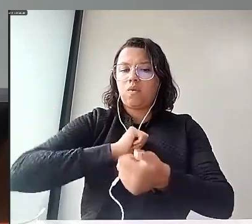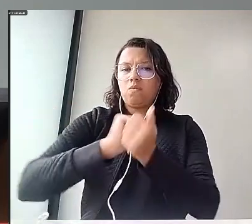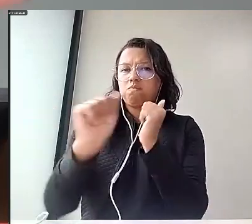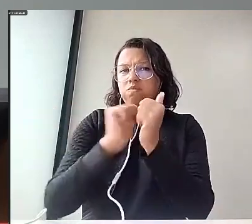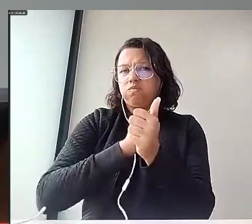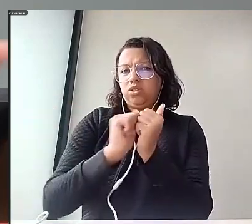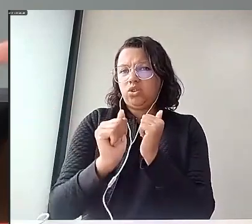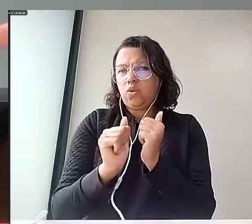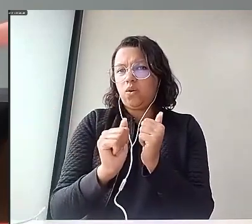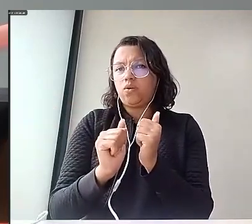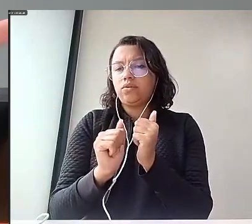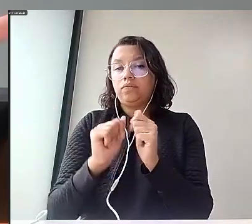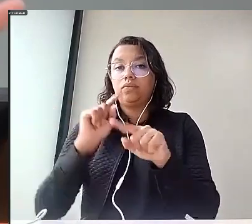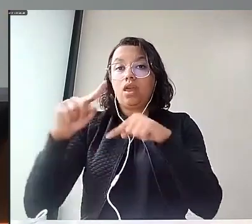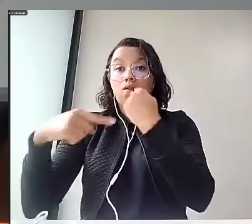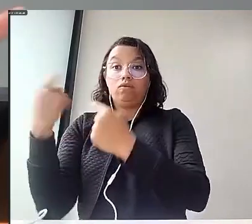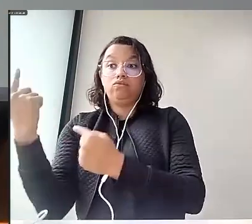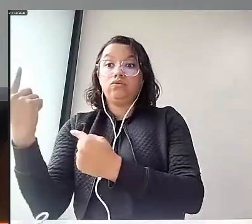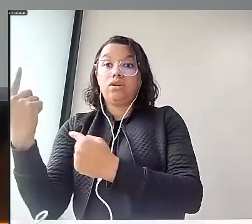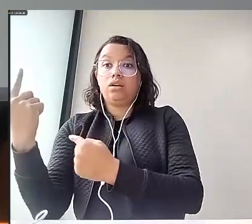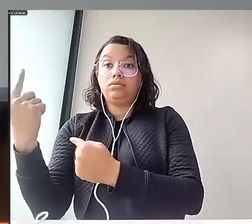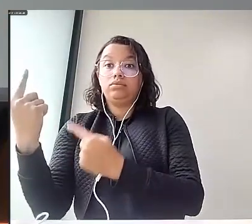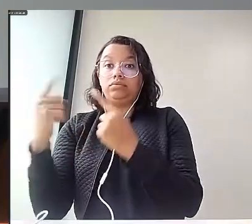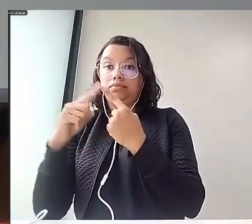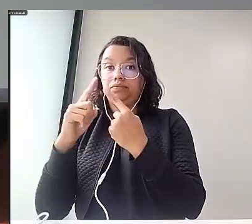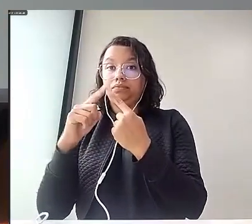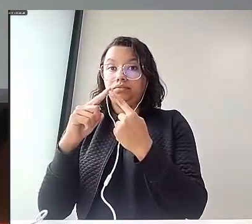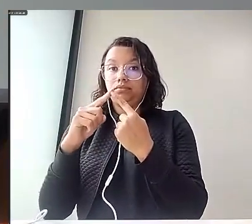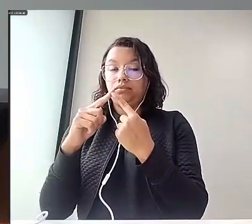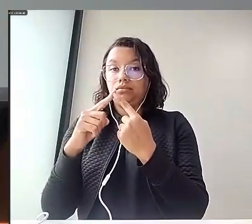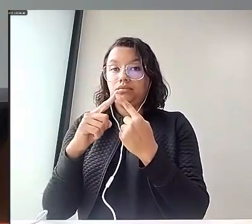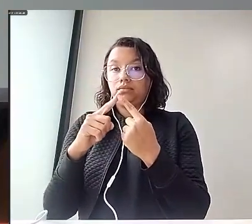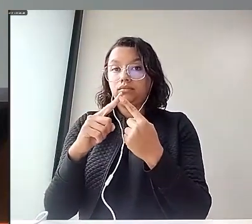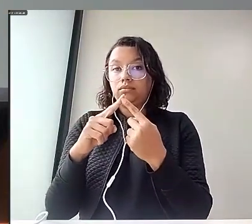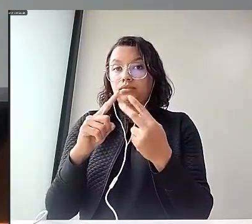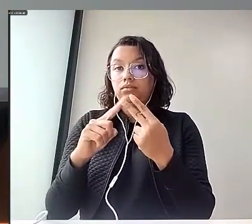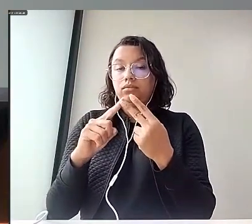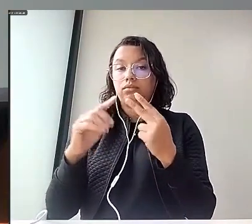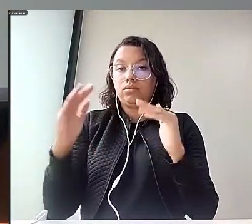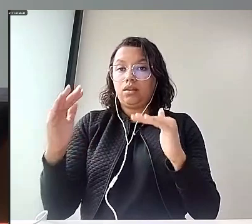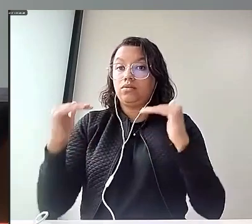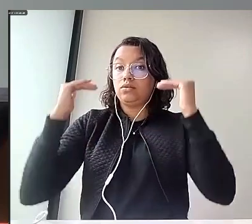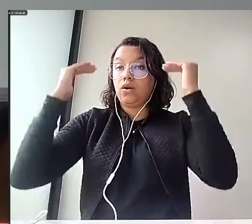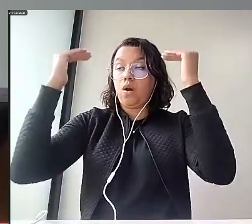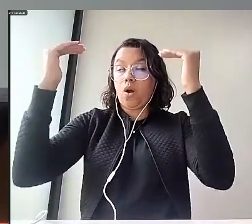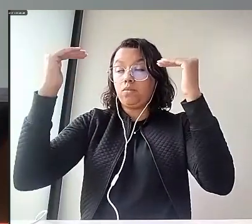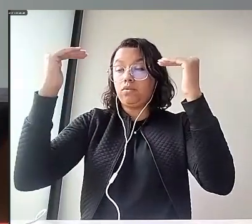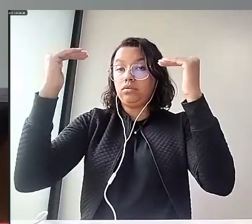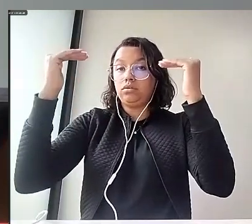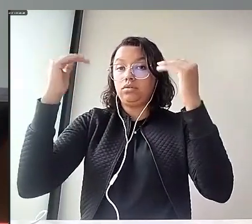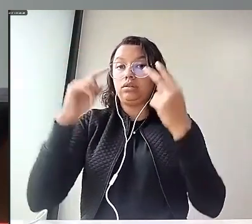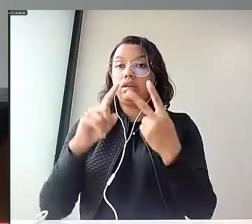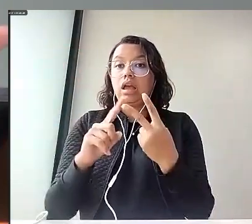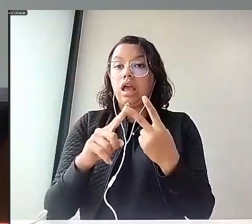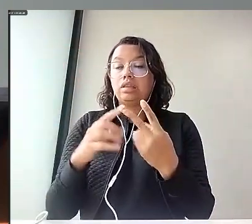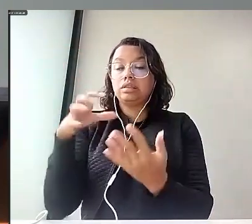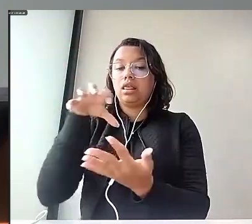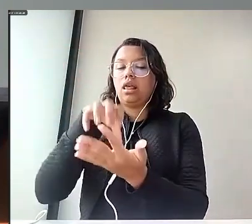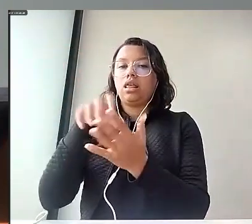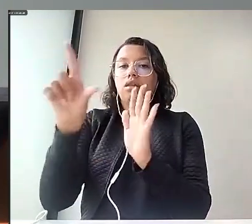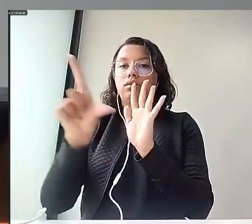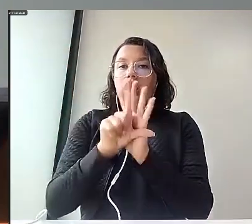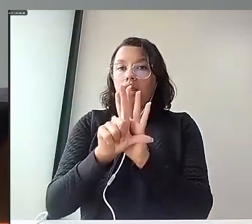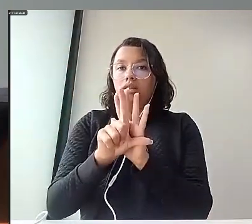La revolucionaria, basada en conceptos como soberanía nacional, centralidad de la ley, derechos